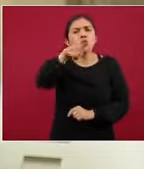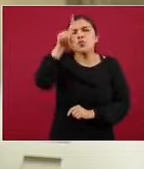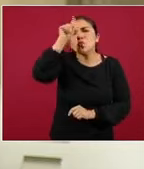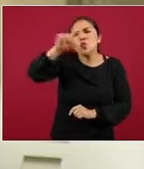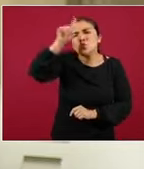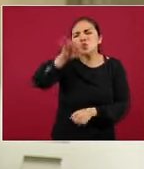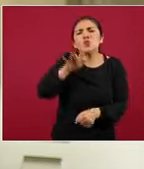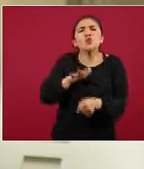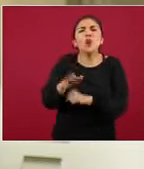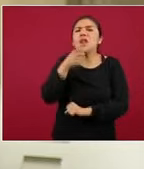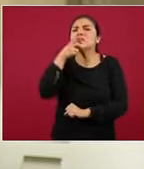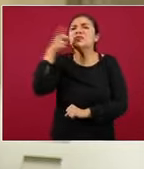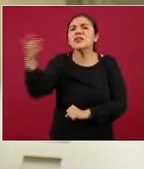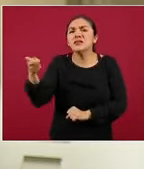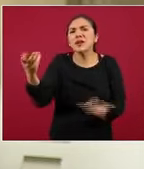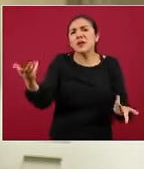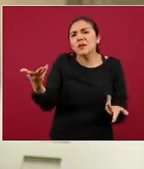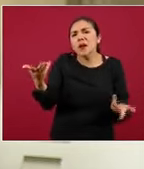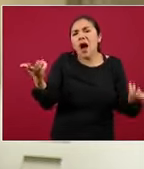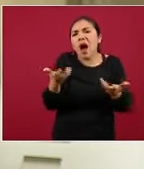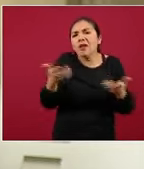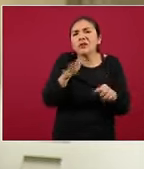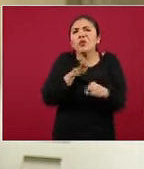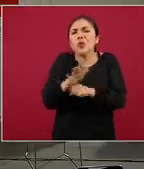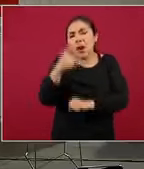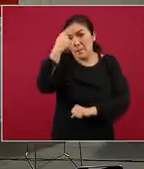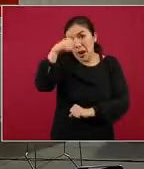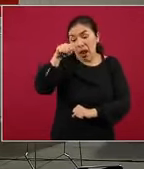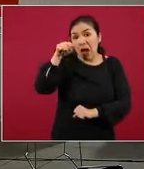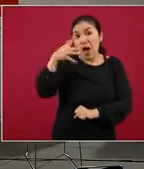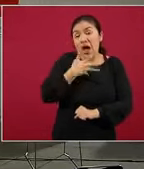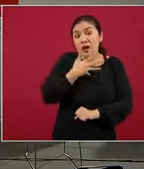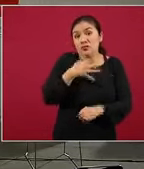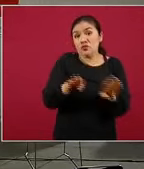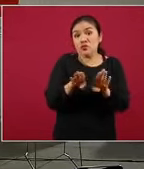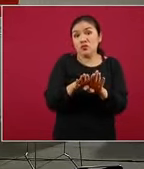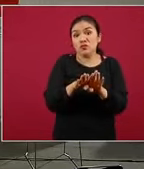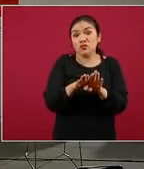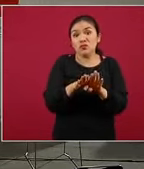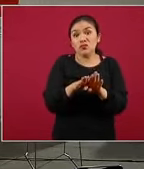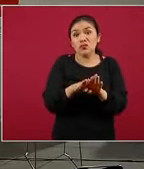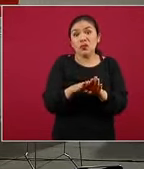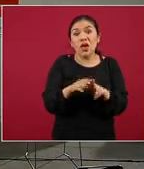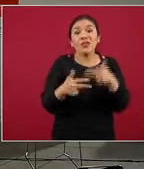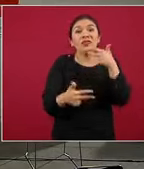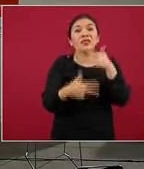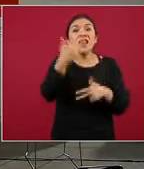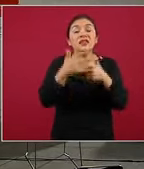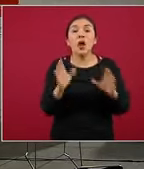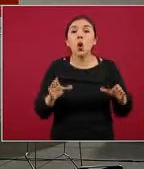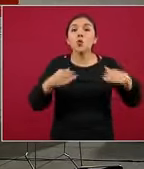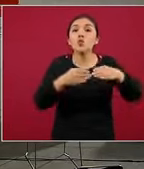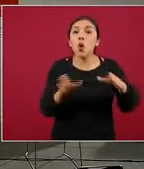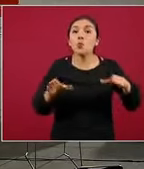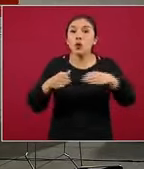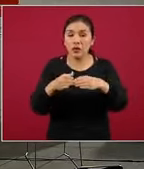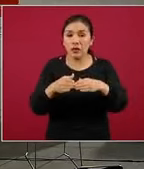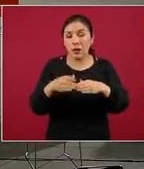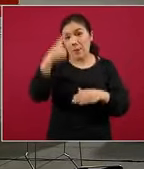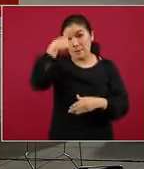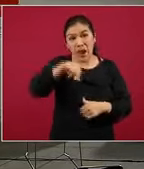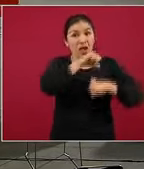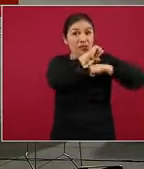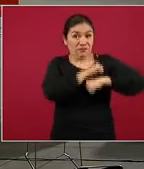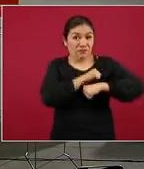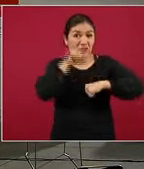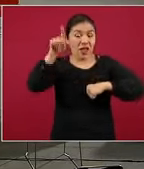sugerencias, qué recomendaciones habría para 13 comunidades? Primero que nada, para las